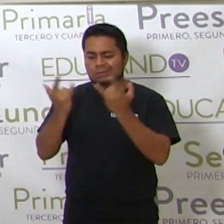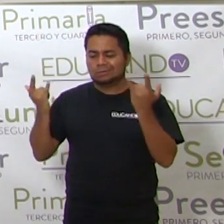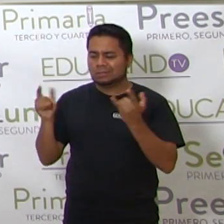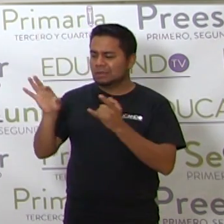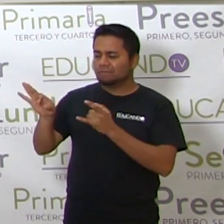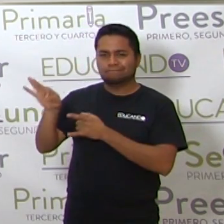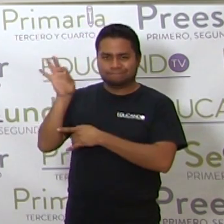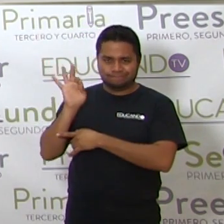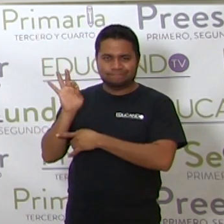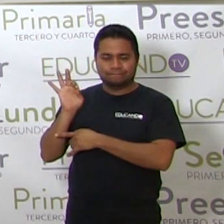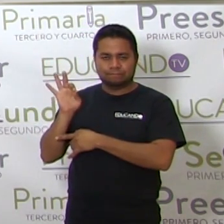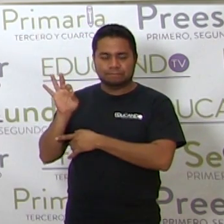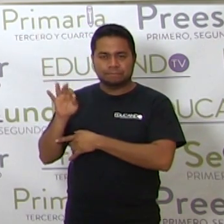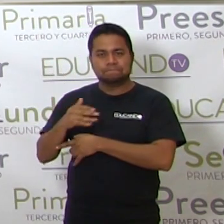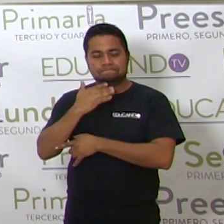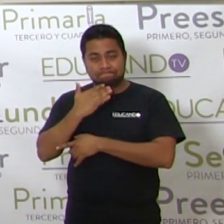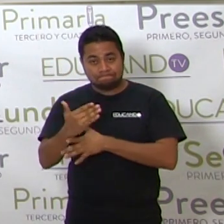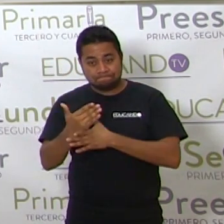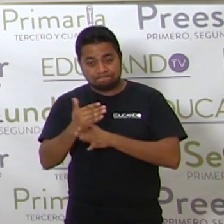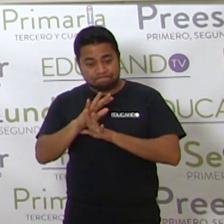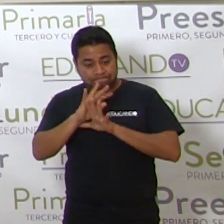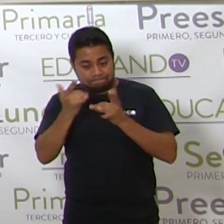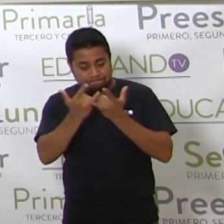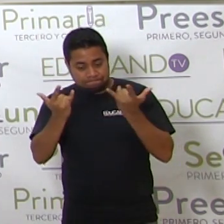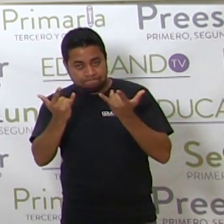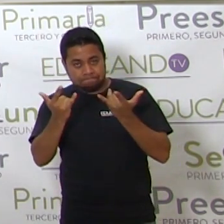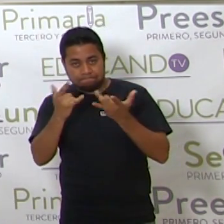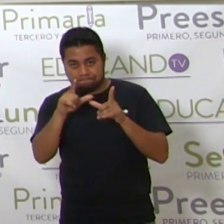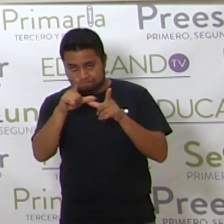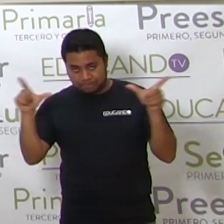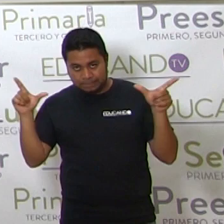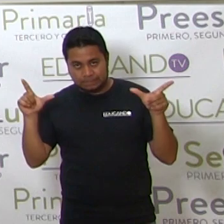ahora ya tenemos la historia